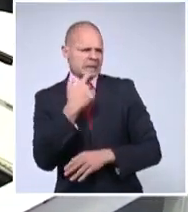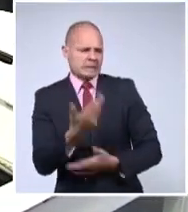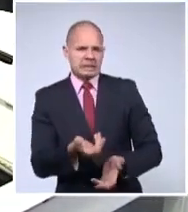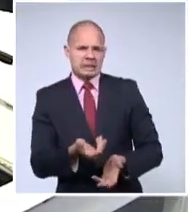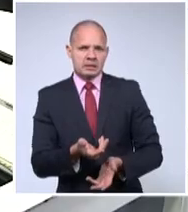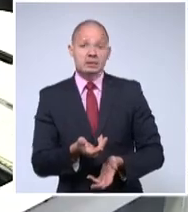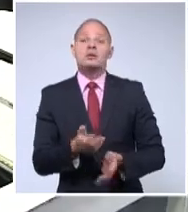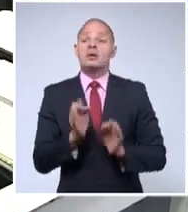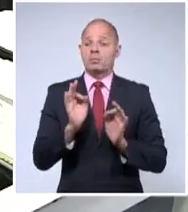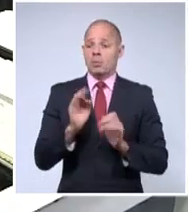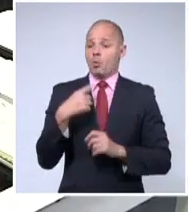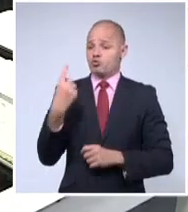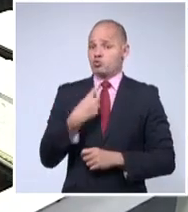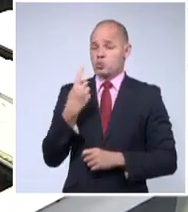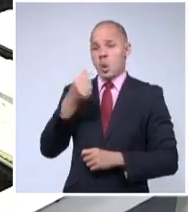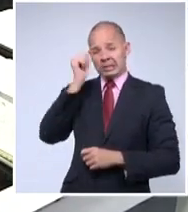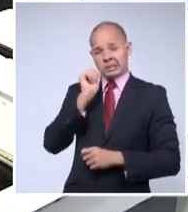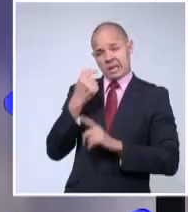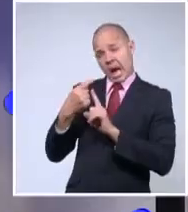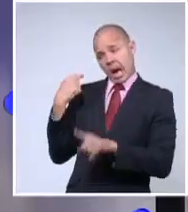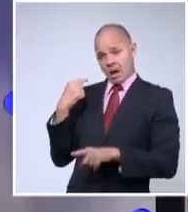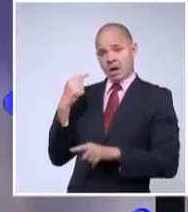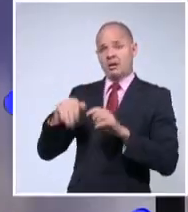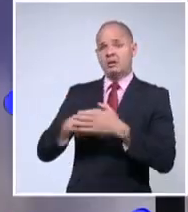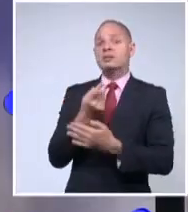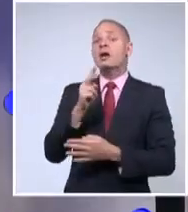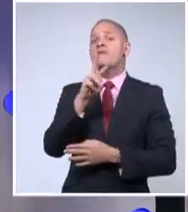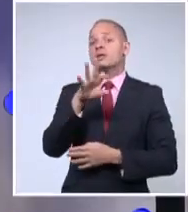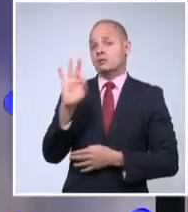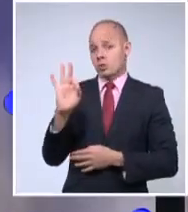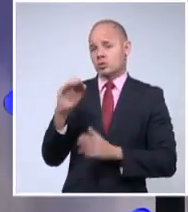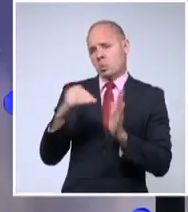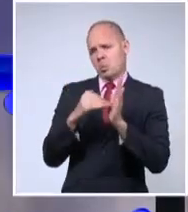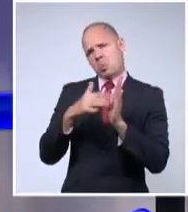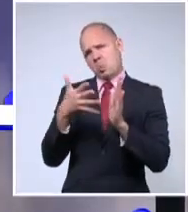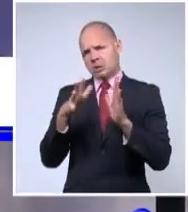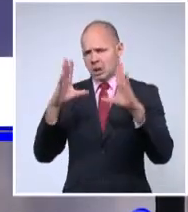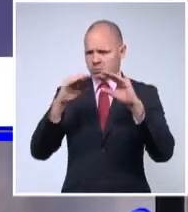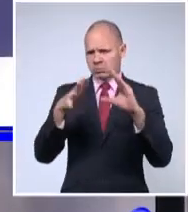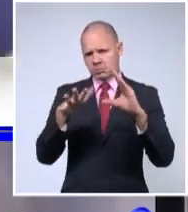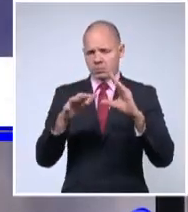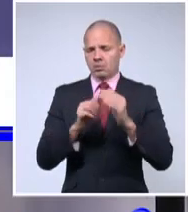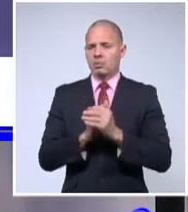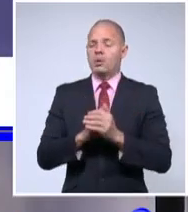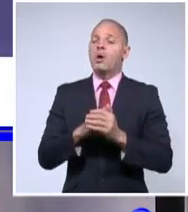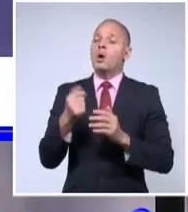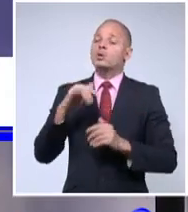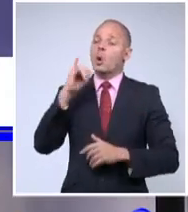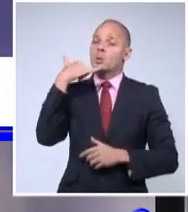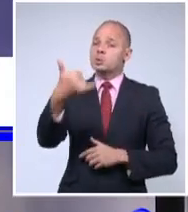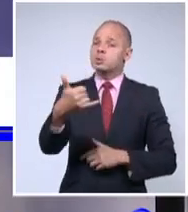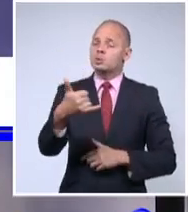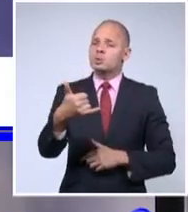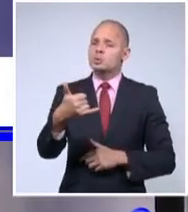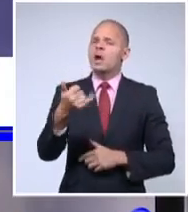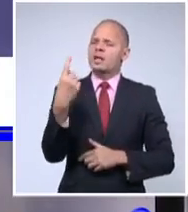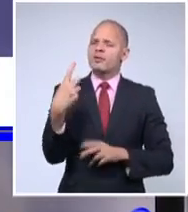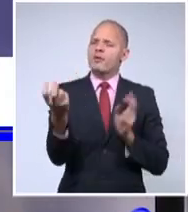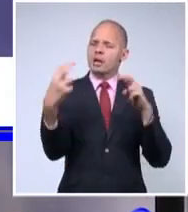lo convocamos el sábado 28, en la tarde, noche, al Ministerio de Relaciones Exteriores, porque tuvimos la necesidad